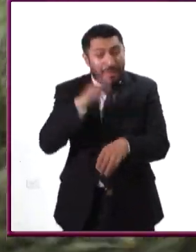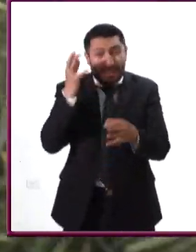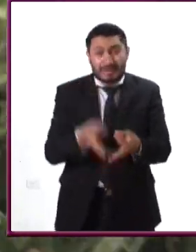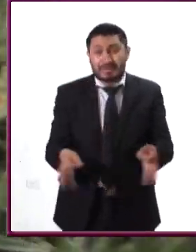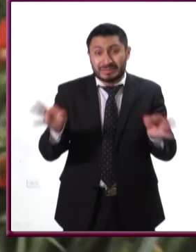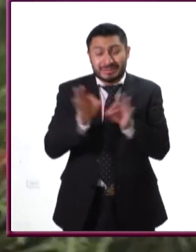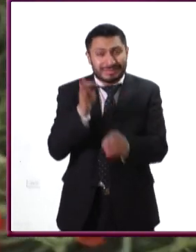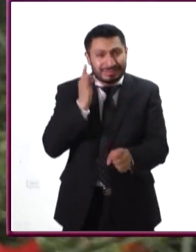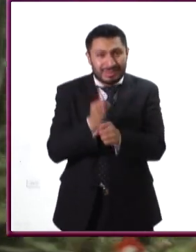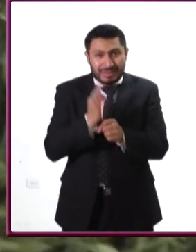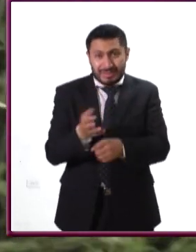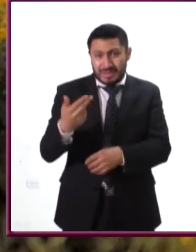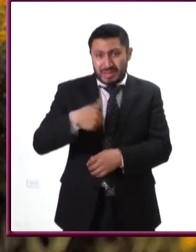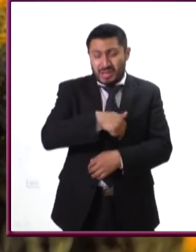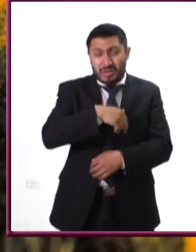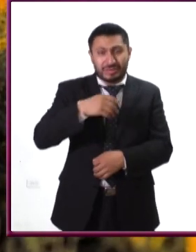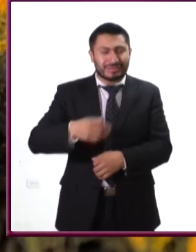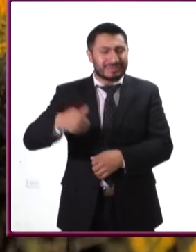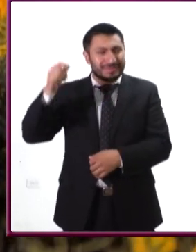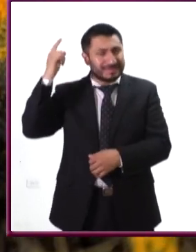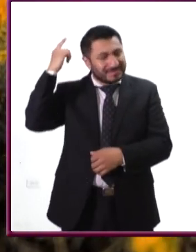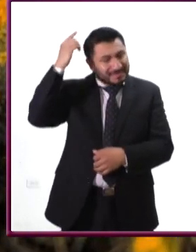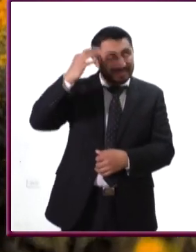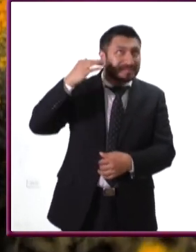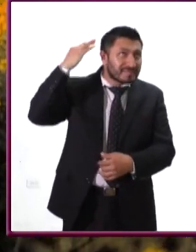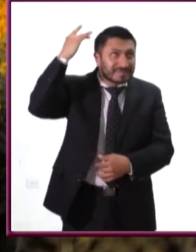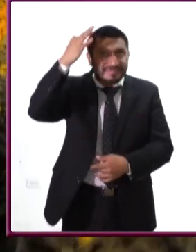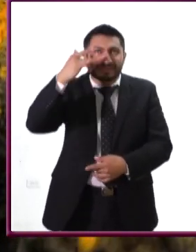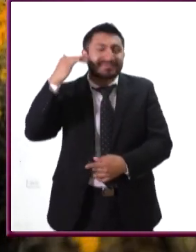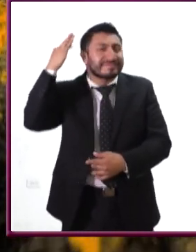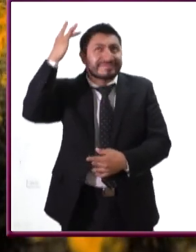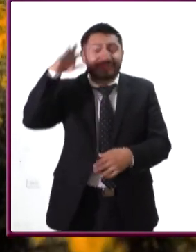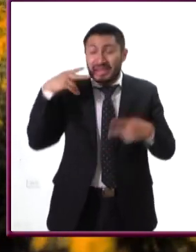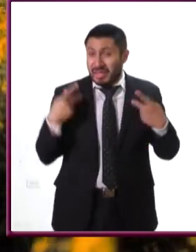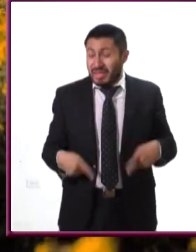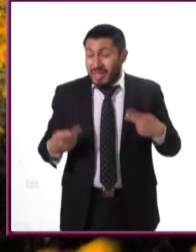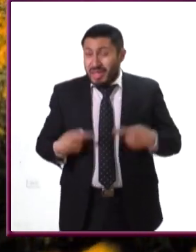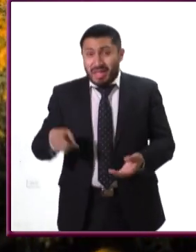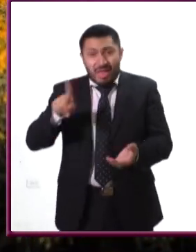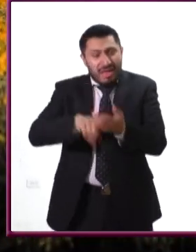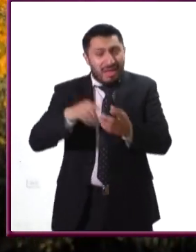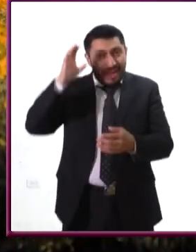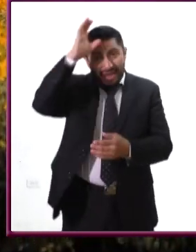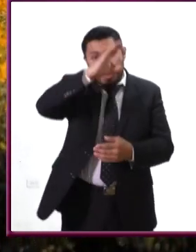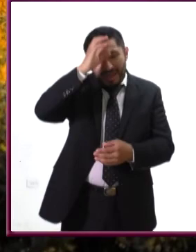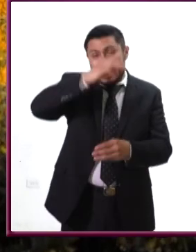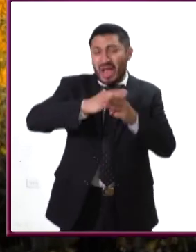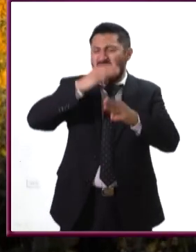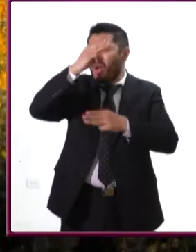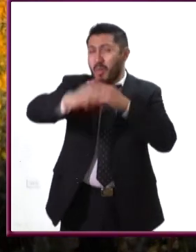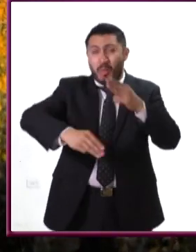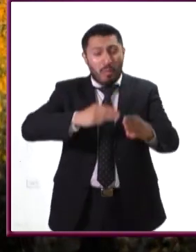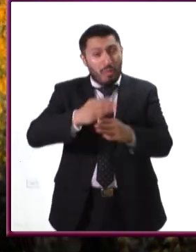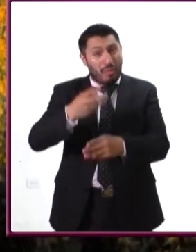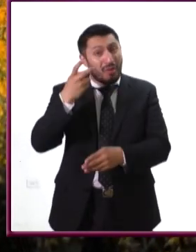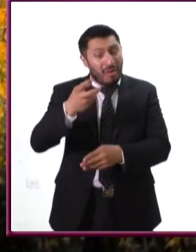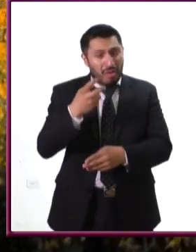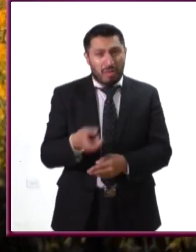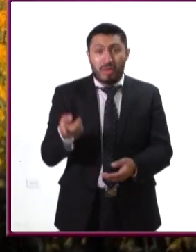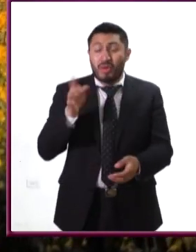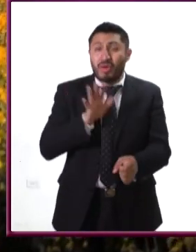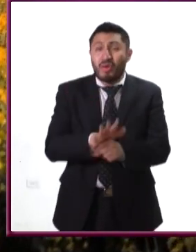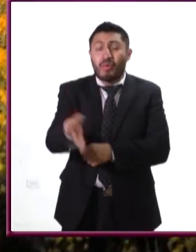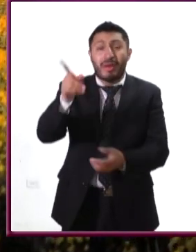de ellas es tan importante que actualmente sigue dando vueltas por la mente de quienes se dedican a la ciencia en todo el mundo.